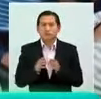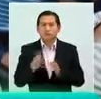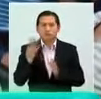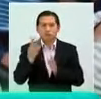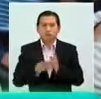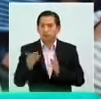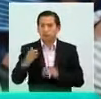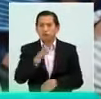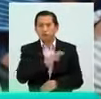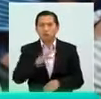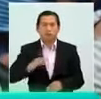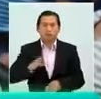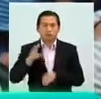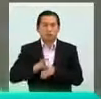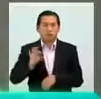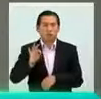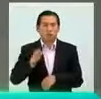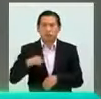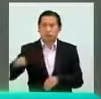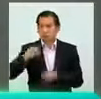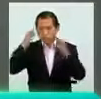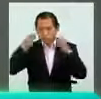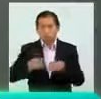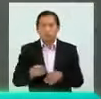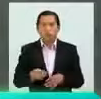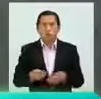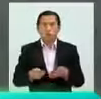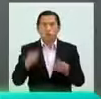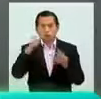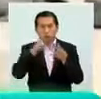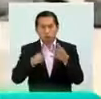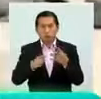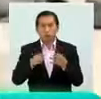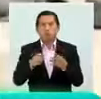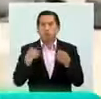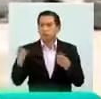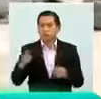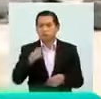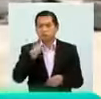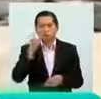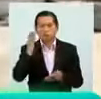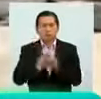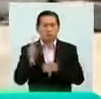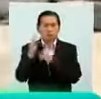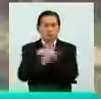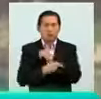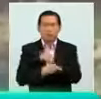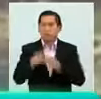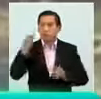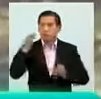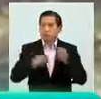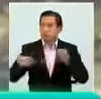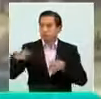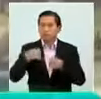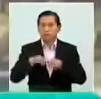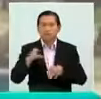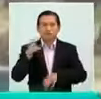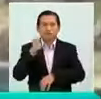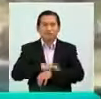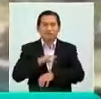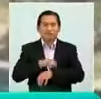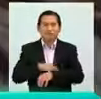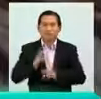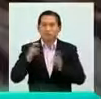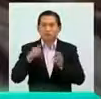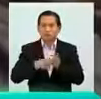9 comités cívicos, donde emitieron una determinación de 4 puntos, entre ellos una amenaza de paro nacional en caso de que continúen las detenciones en